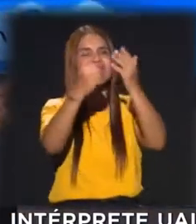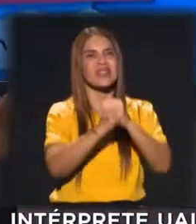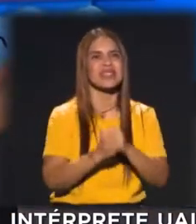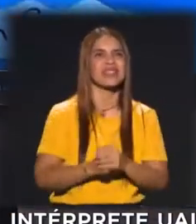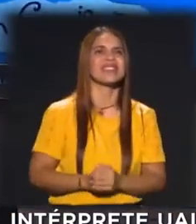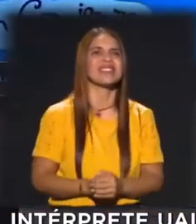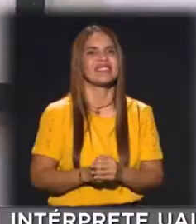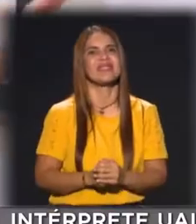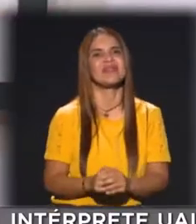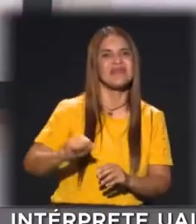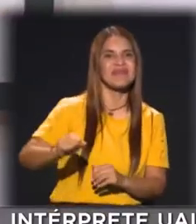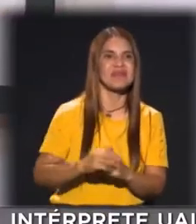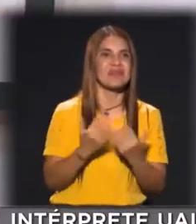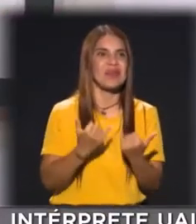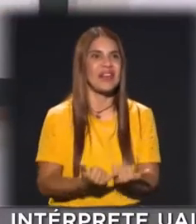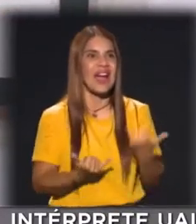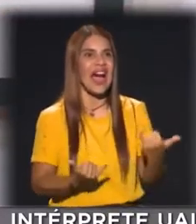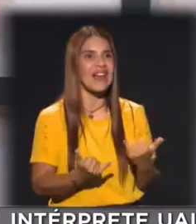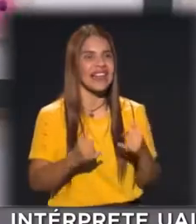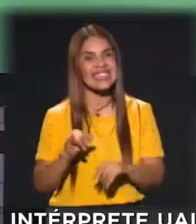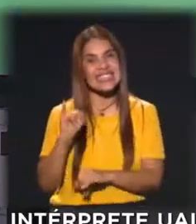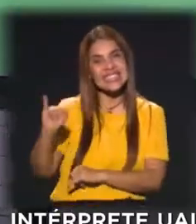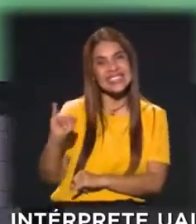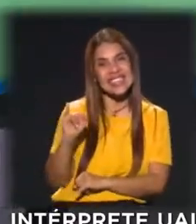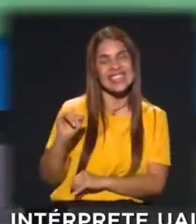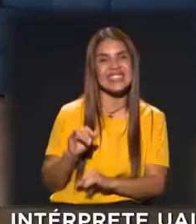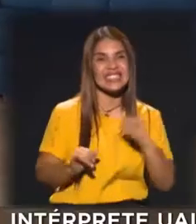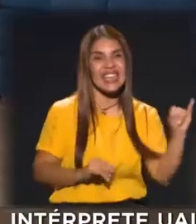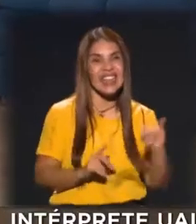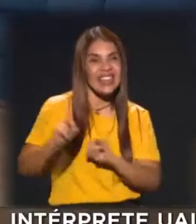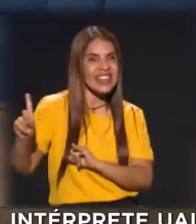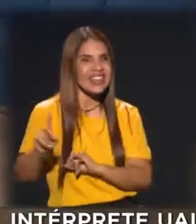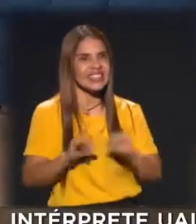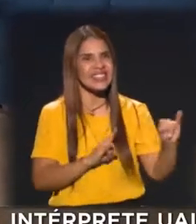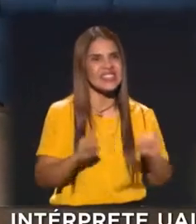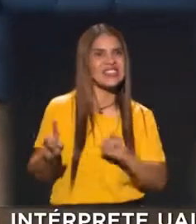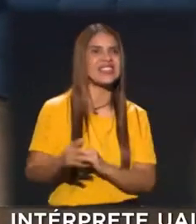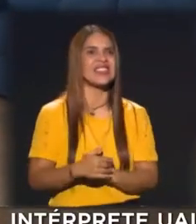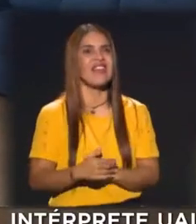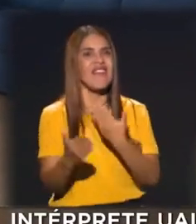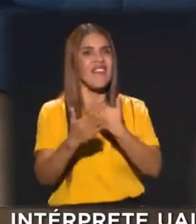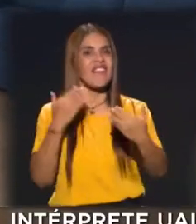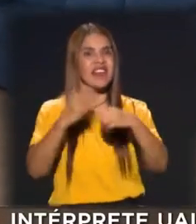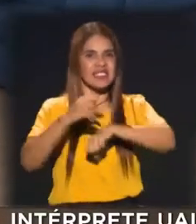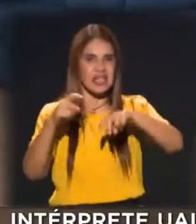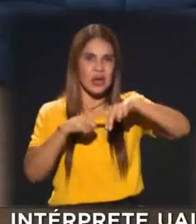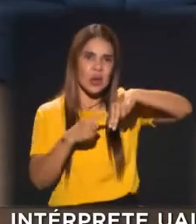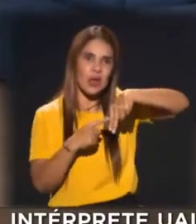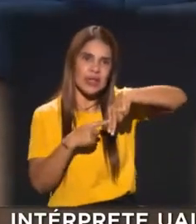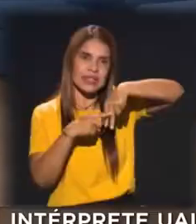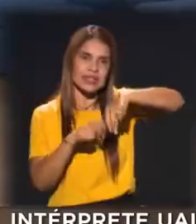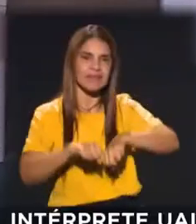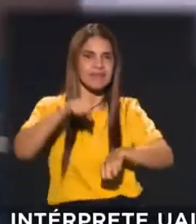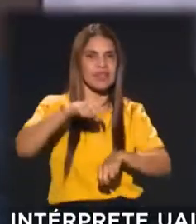Pues no los veo, todos quietos. Que tiene arena. Vaya. Bueno, extiendo. Allá, allá. Pero facilito, elevación de rodillas, mire, facilito.